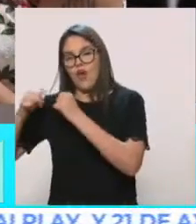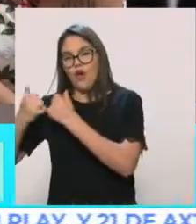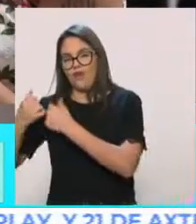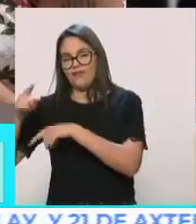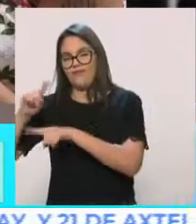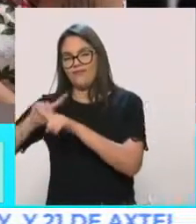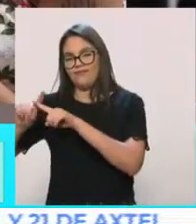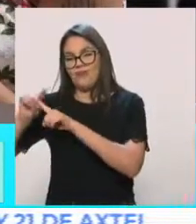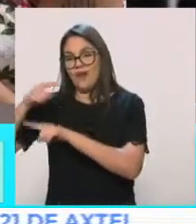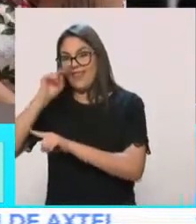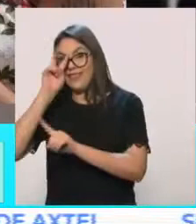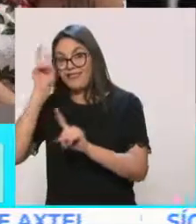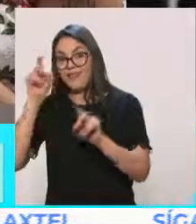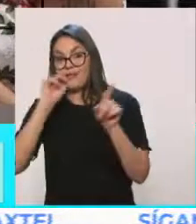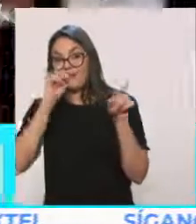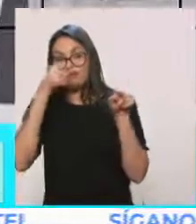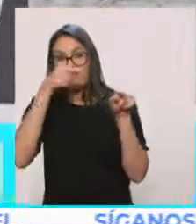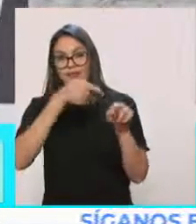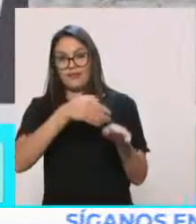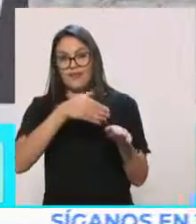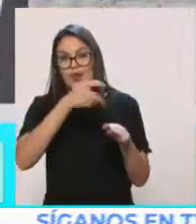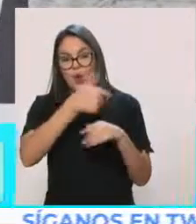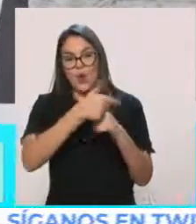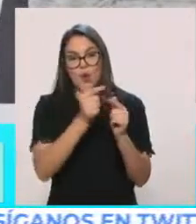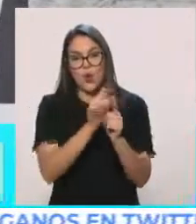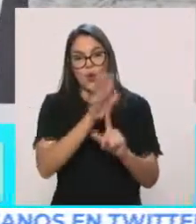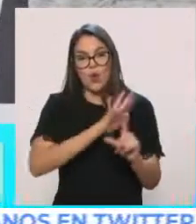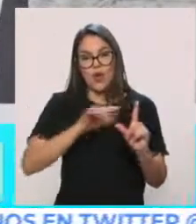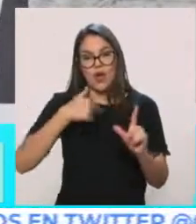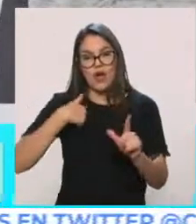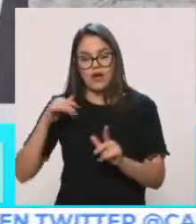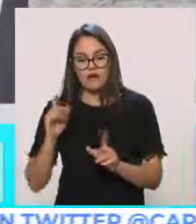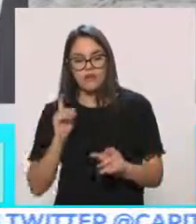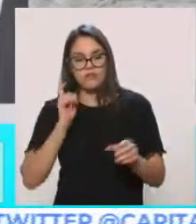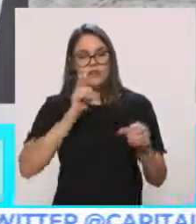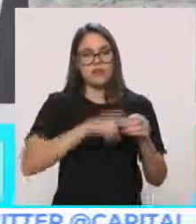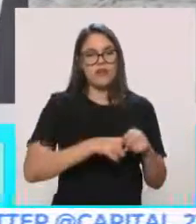sexuales se aterrizó esta información y se registró cada